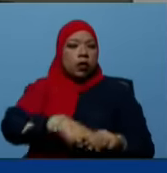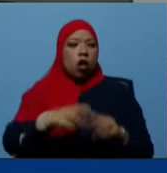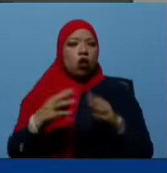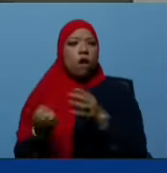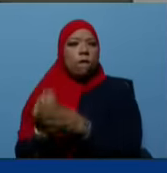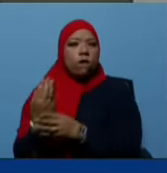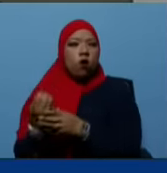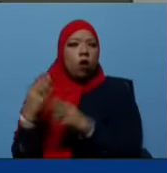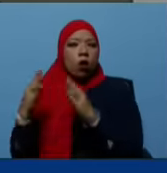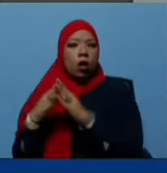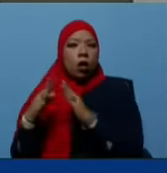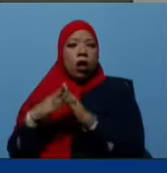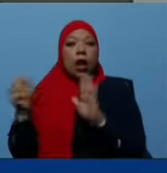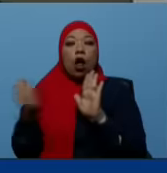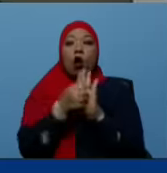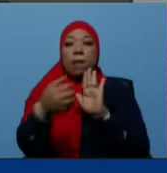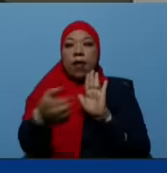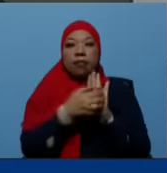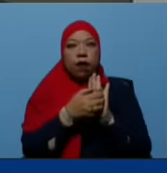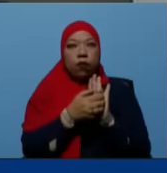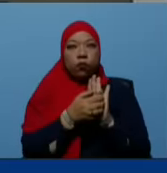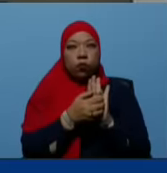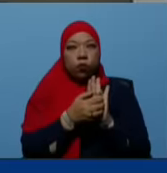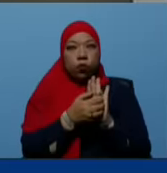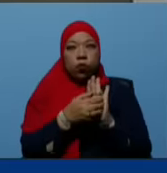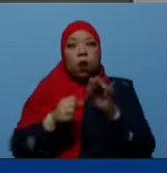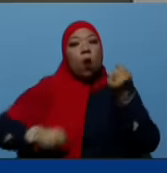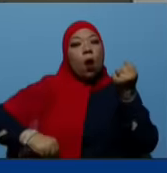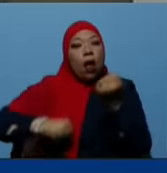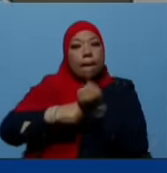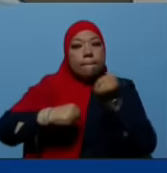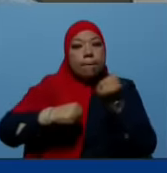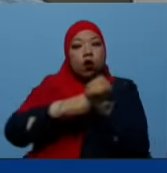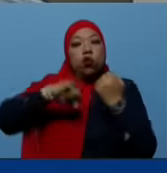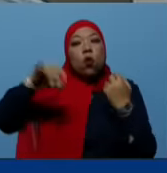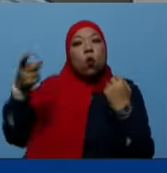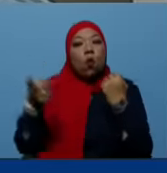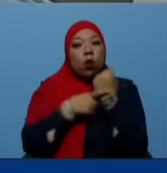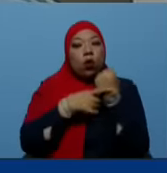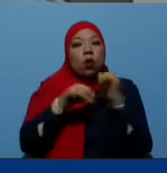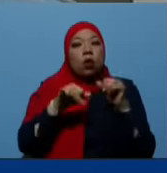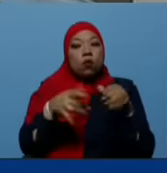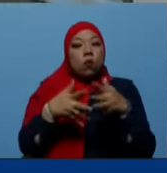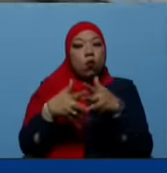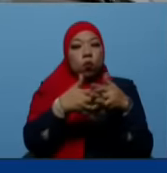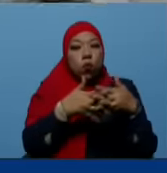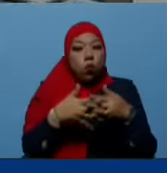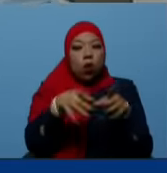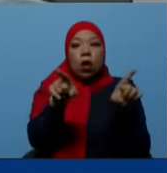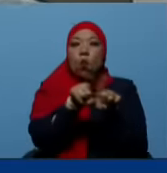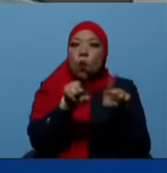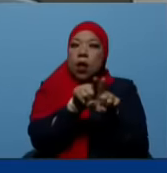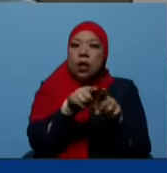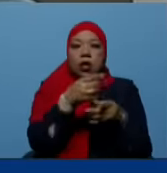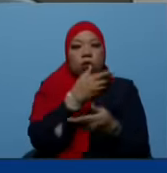violento al poder, con el apoyo del mismo tinglado, igualito.